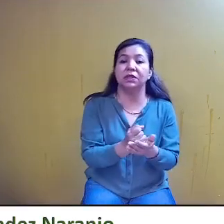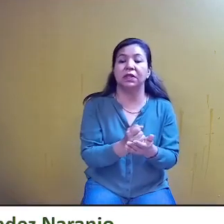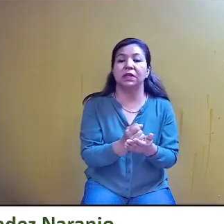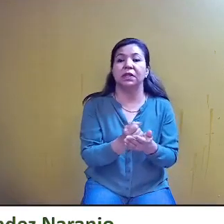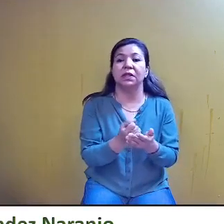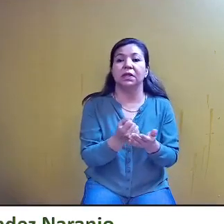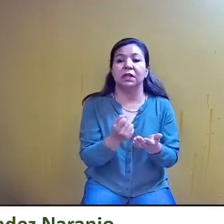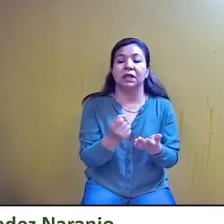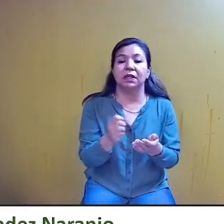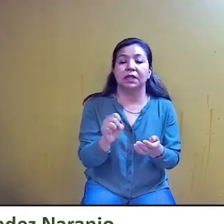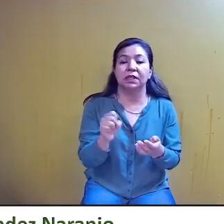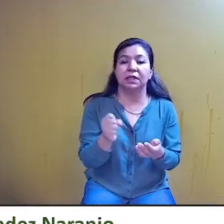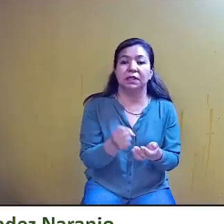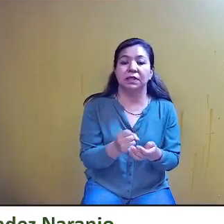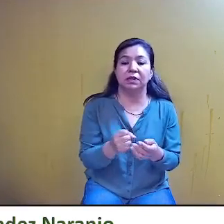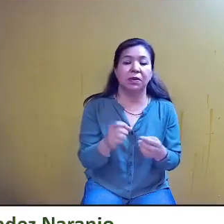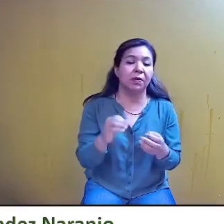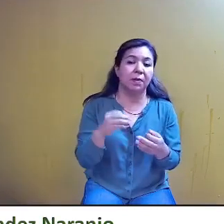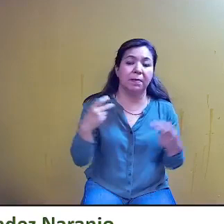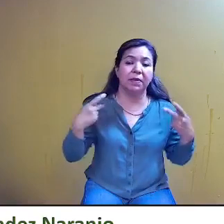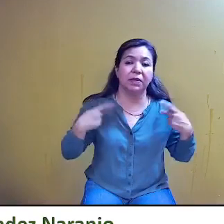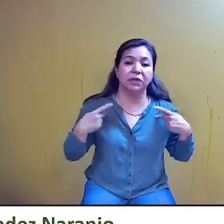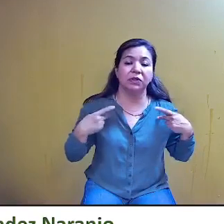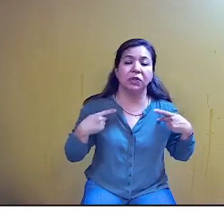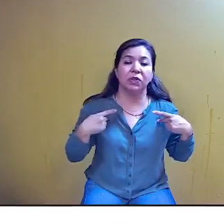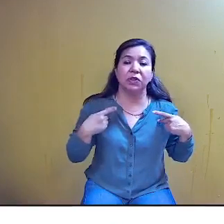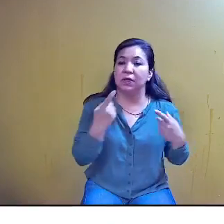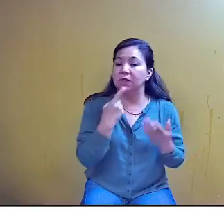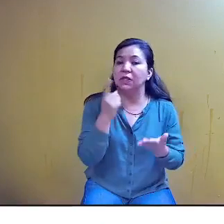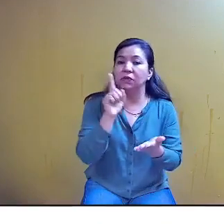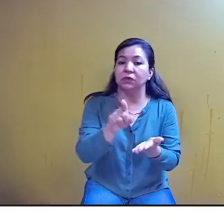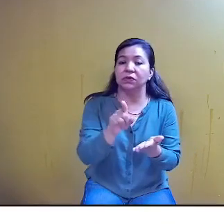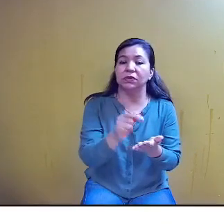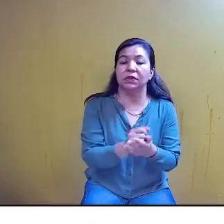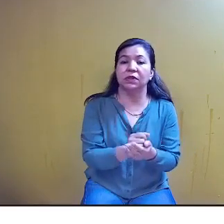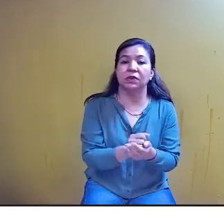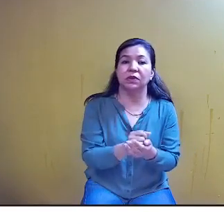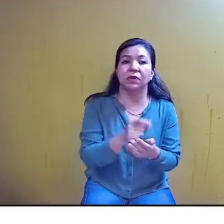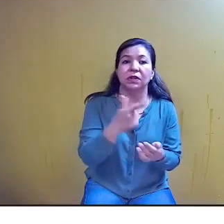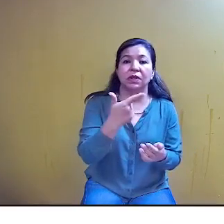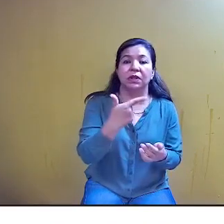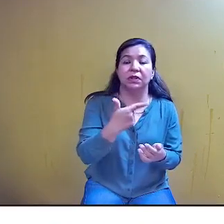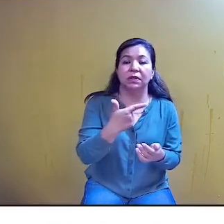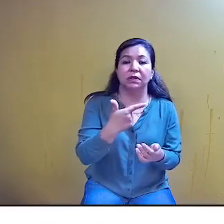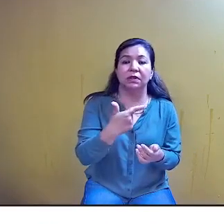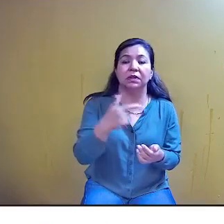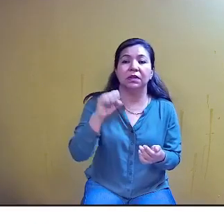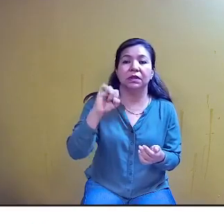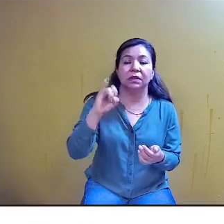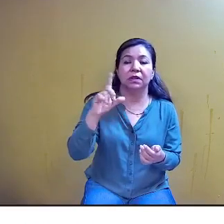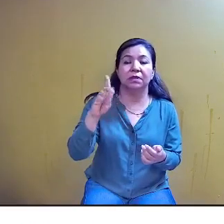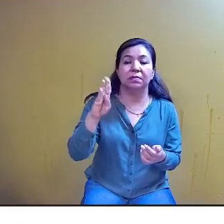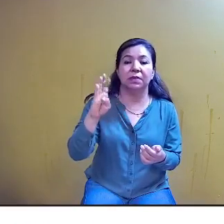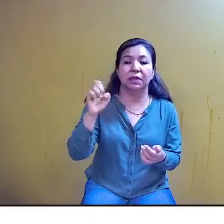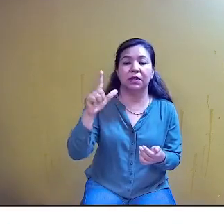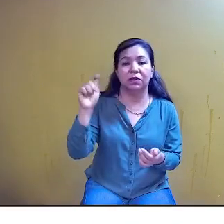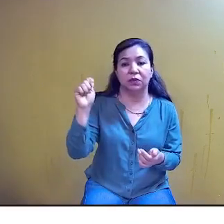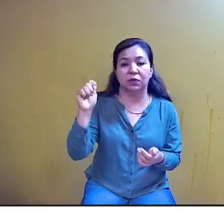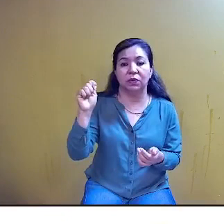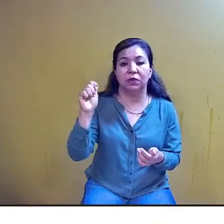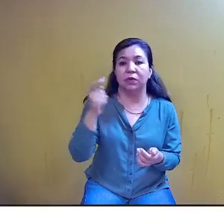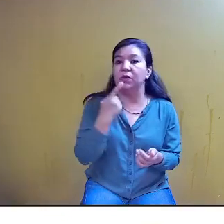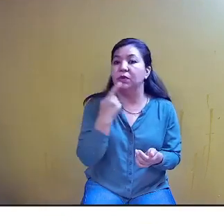Delgado Gallardo y otras personas. En el siguiente asunto, el denunciante es Gilberto Martínez Jacinto, el denunciado